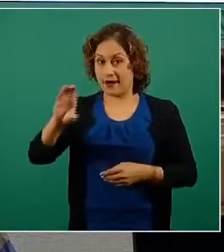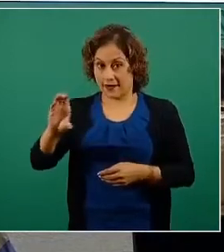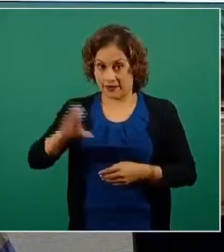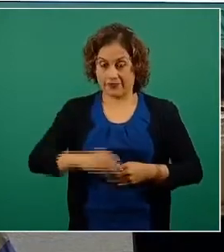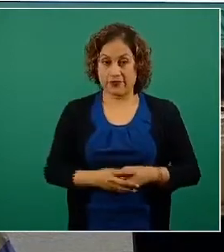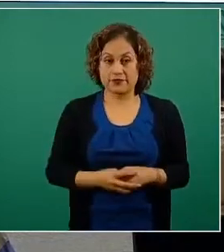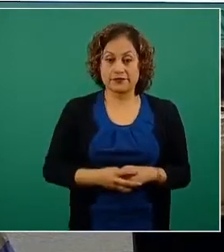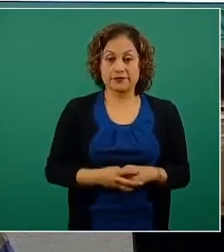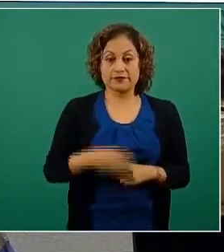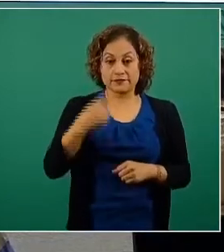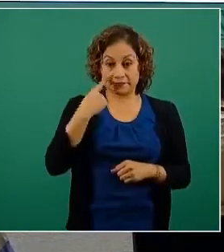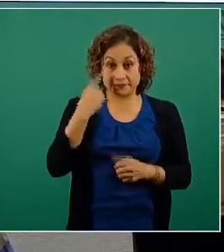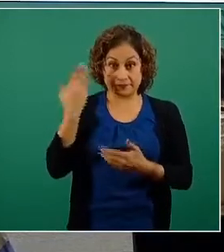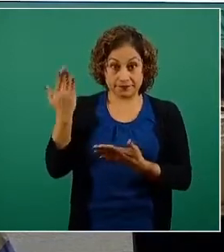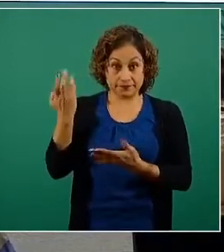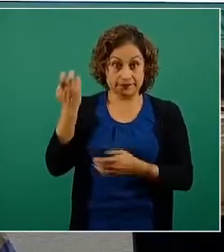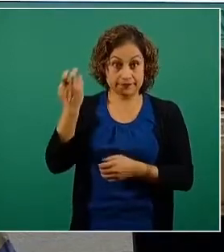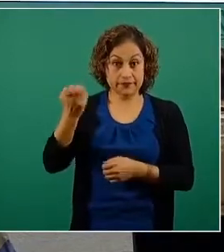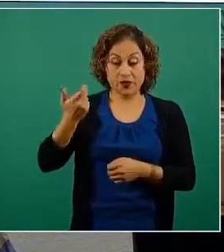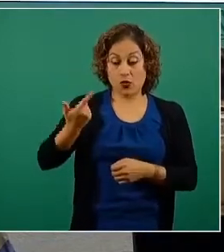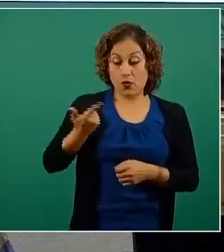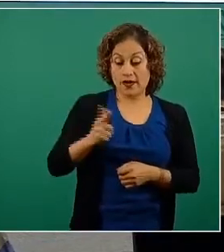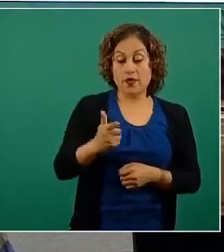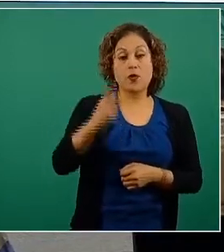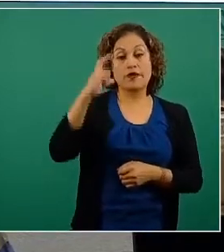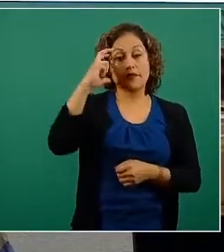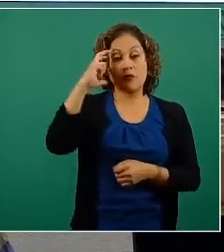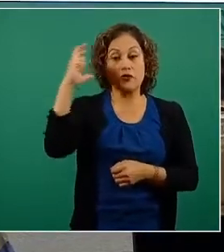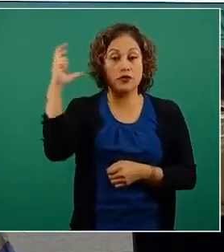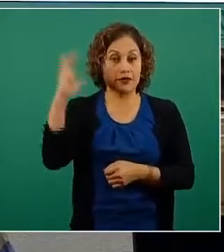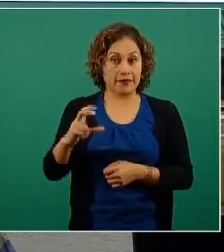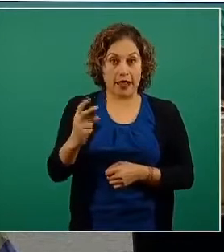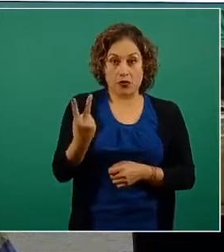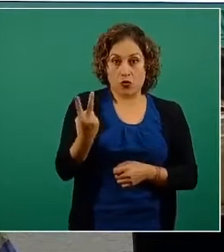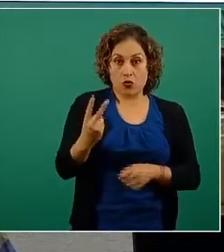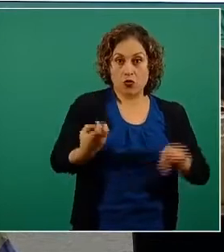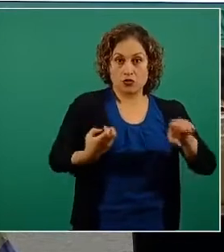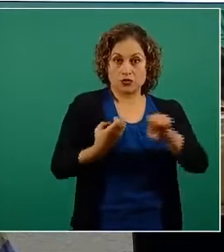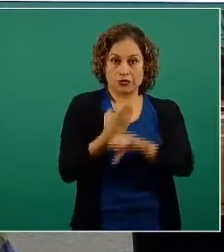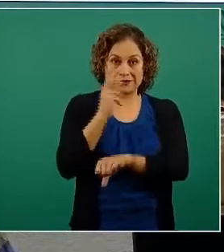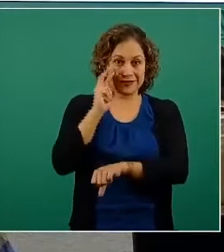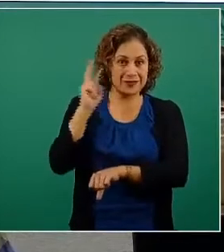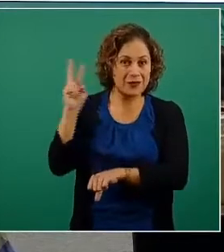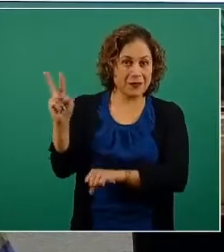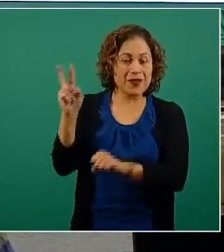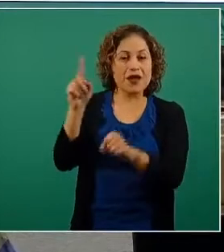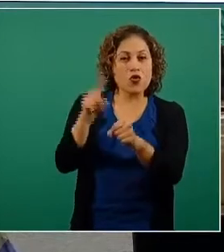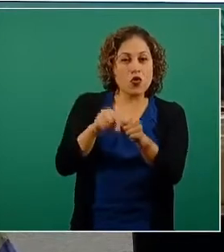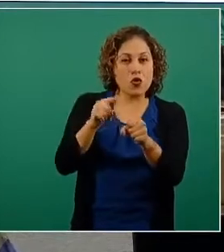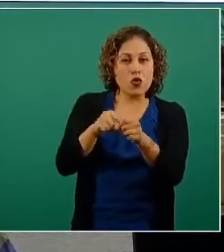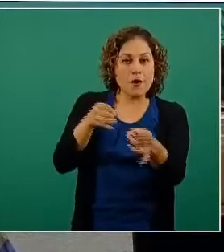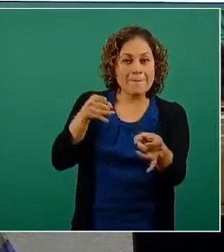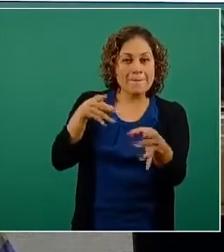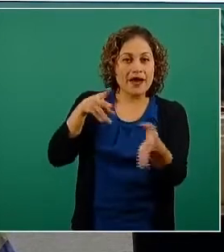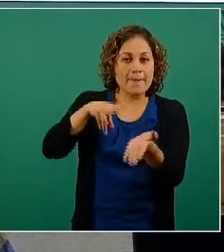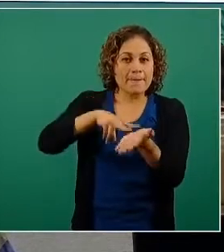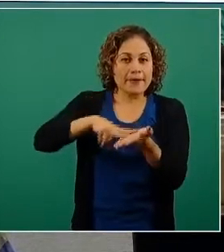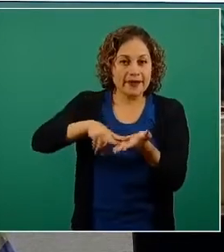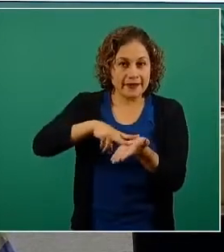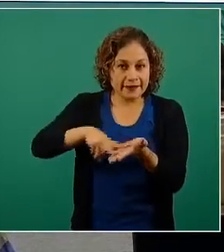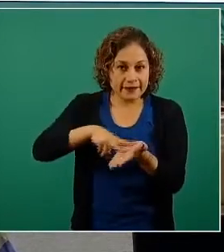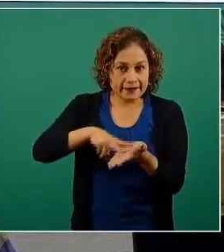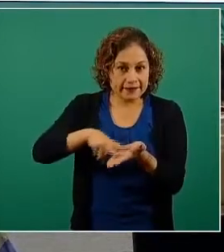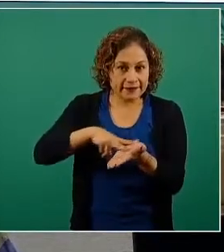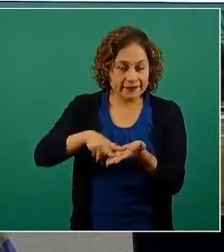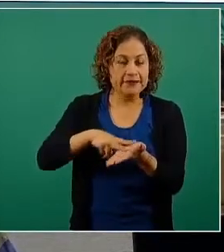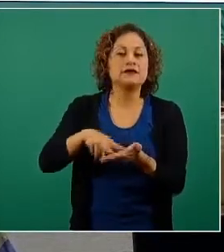por ejemplo, el estado de Guanajuato y el estado de Hidalgo tienen unas flechitas verdes. ¿Qué significa esto? Que estos estados